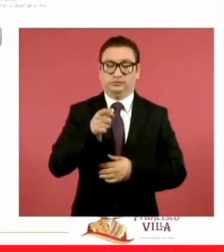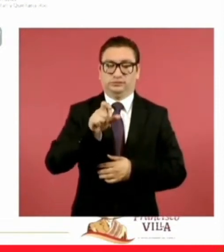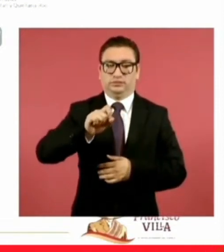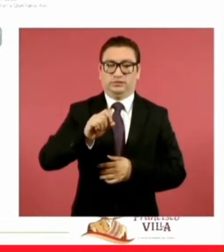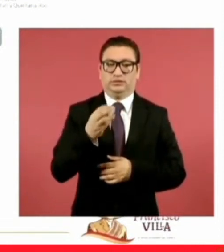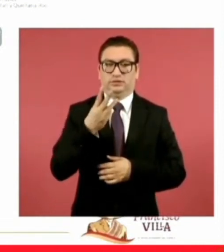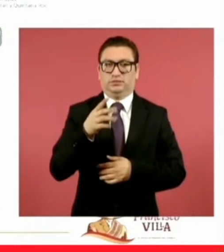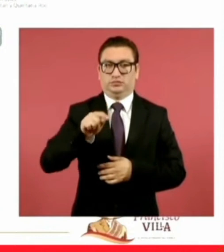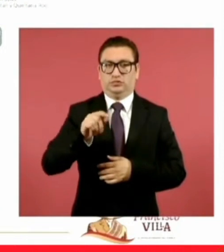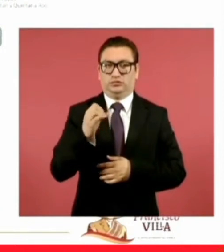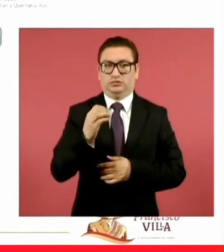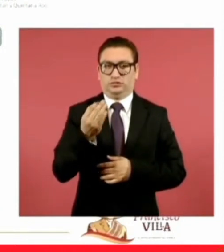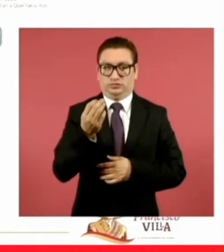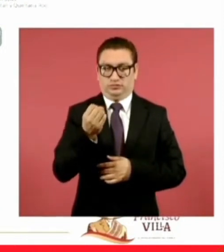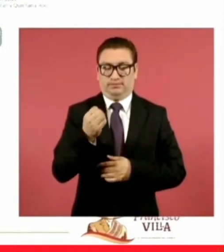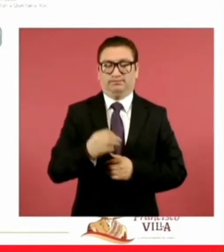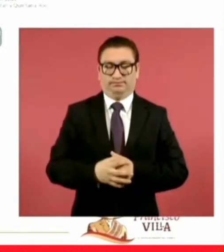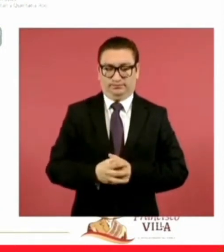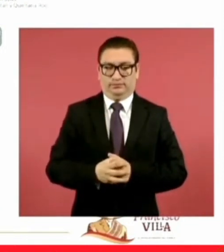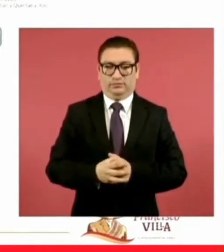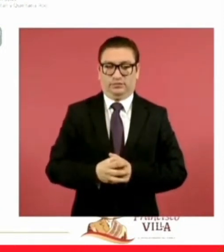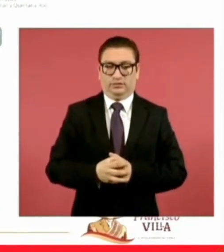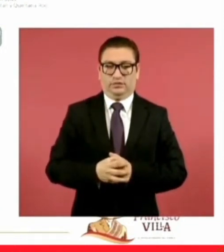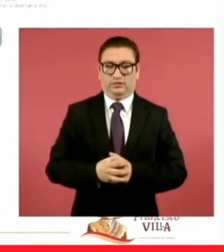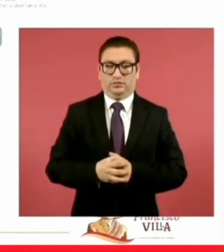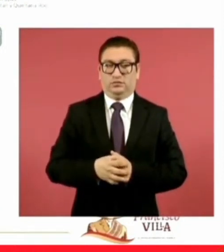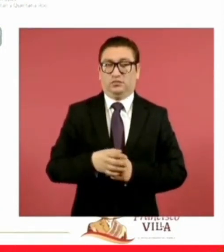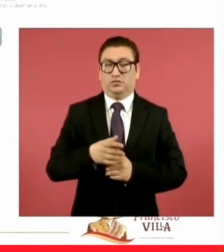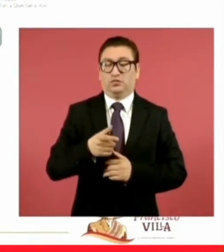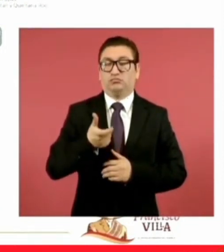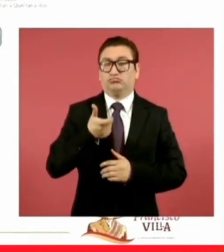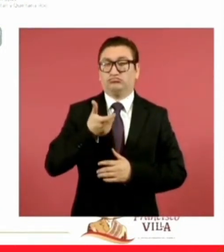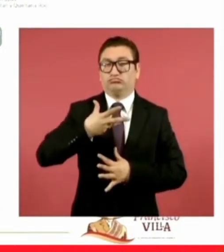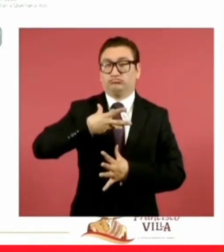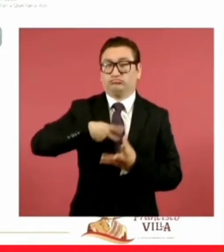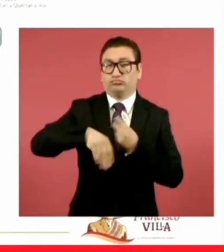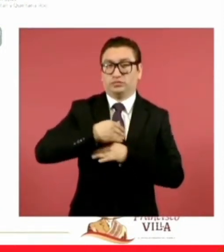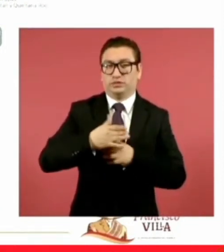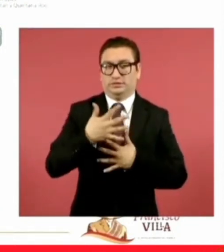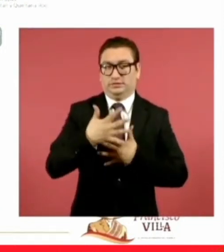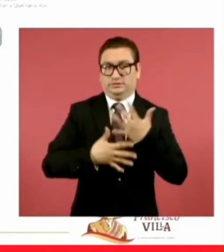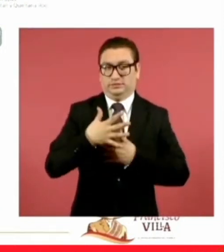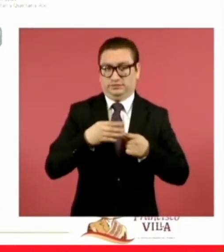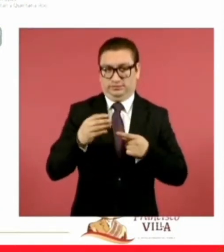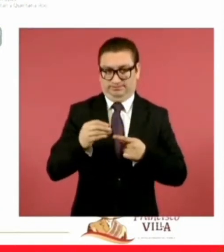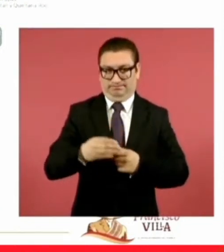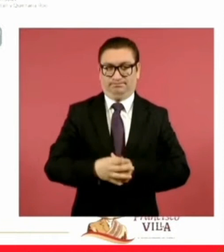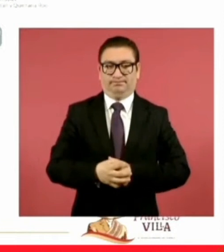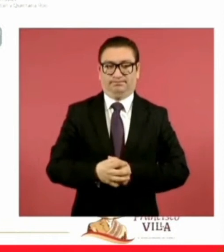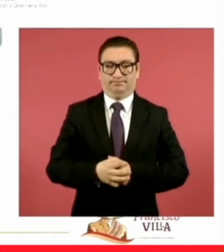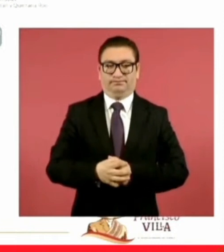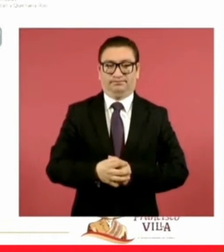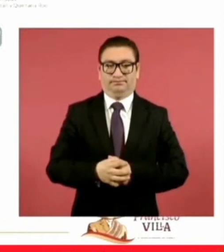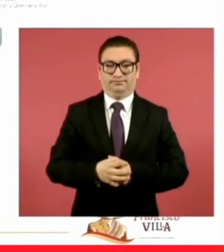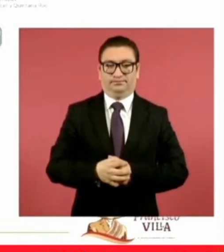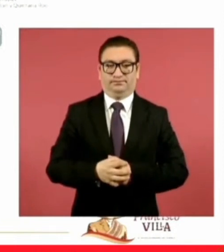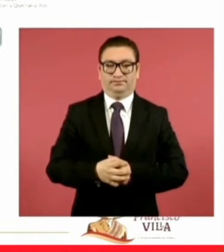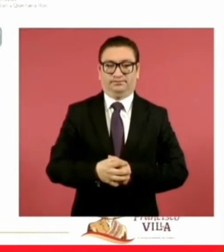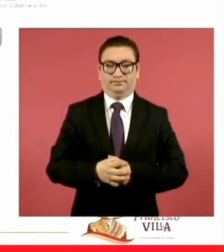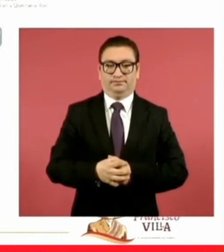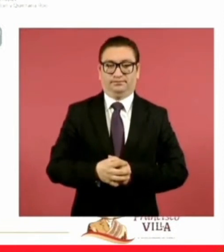en $23.09 y con únicamente 15 centavos de ganancia.